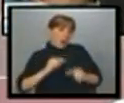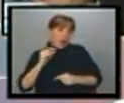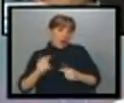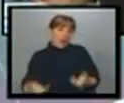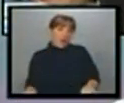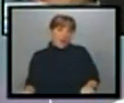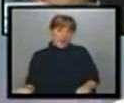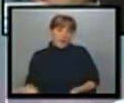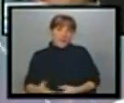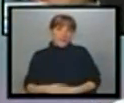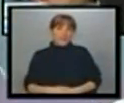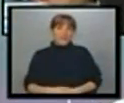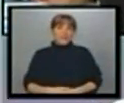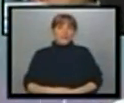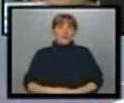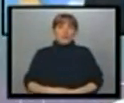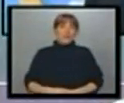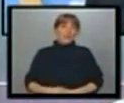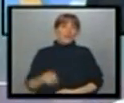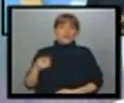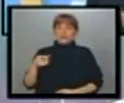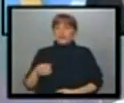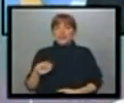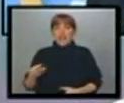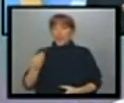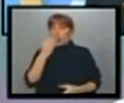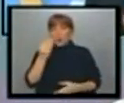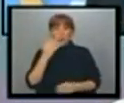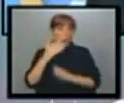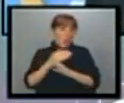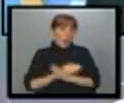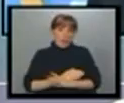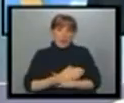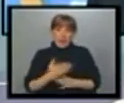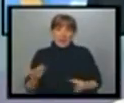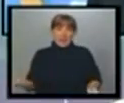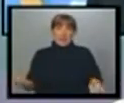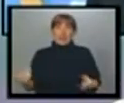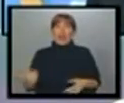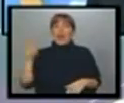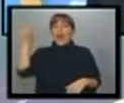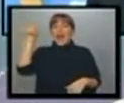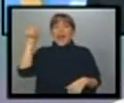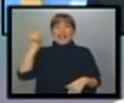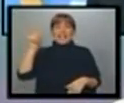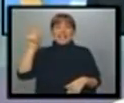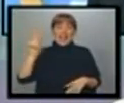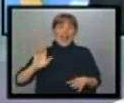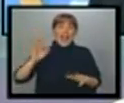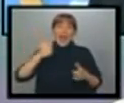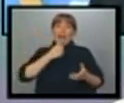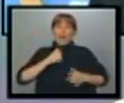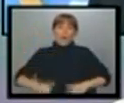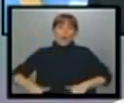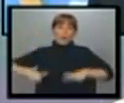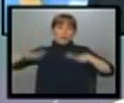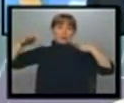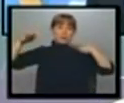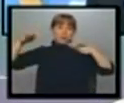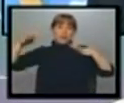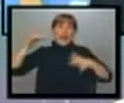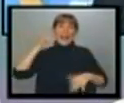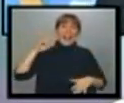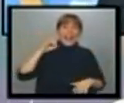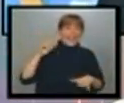sueldo. Está cayendo desde luego la actividad. También, además, el problema por las inundaciones va a hacer que aumente un 15% el precio de la